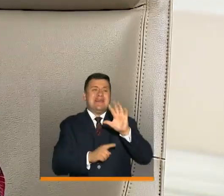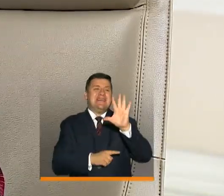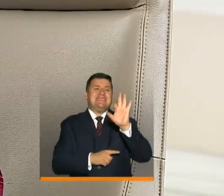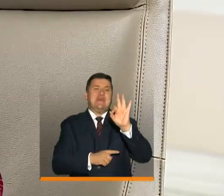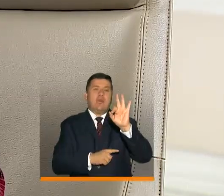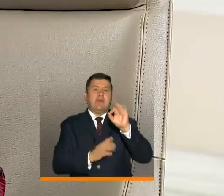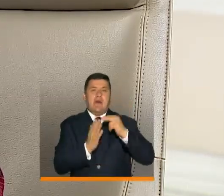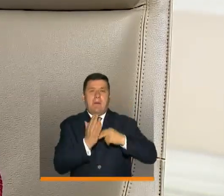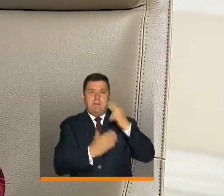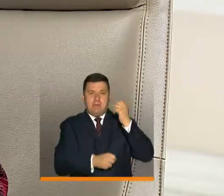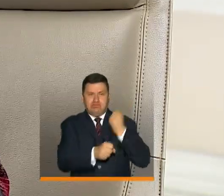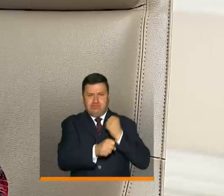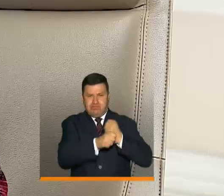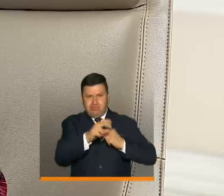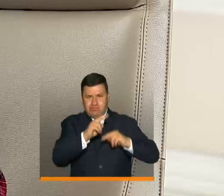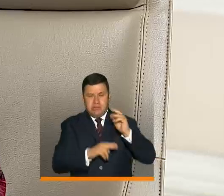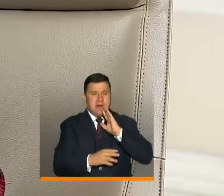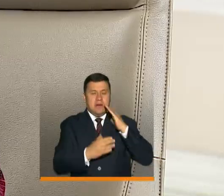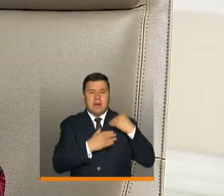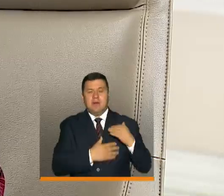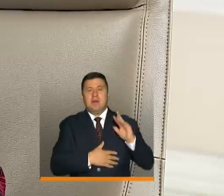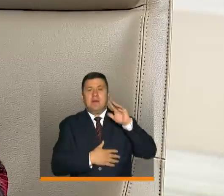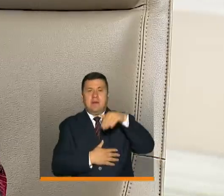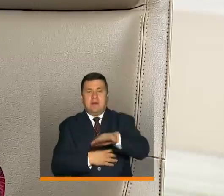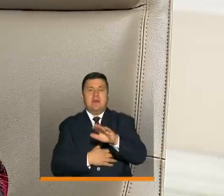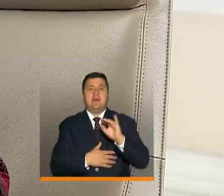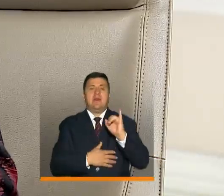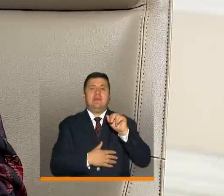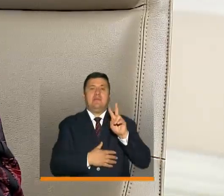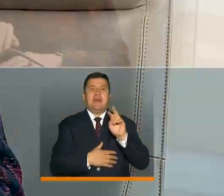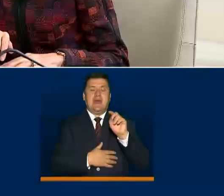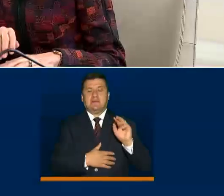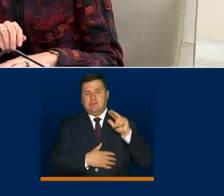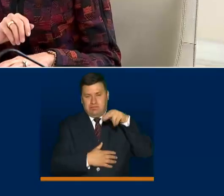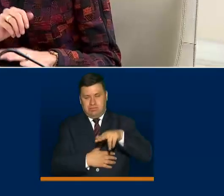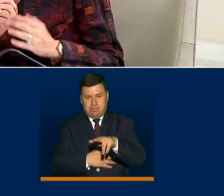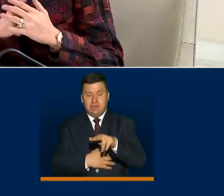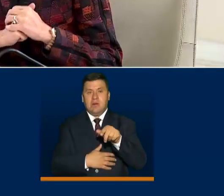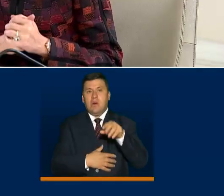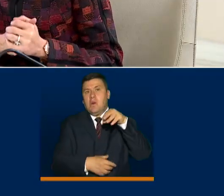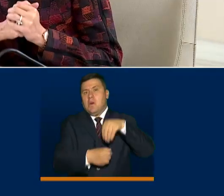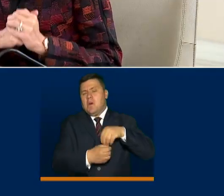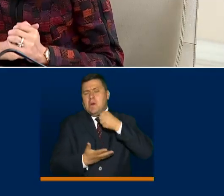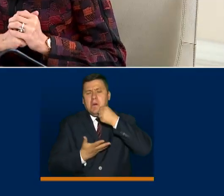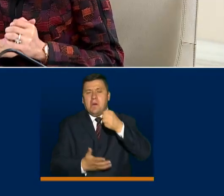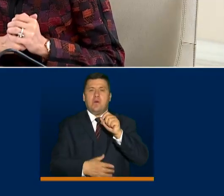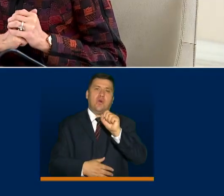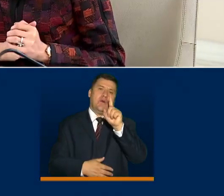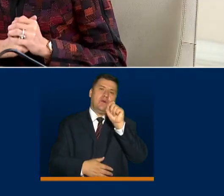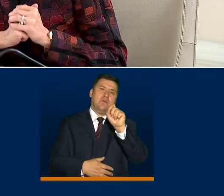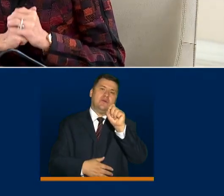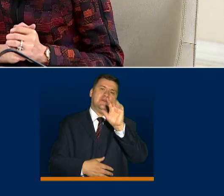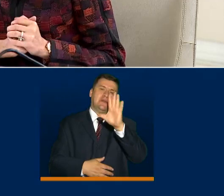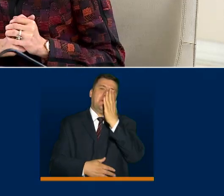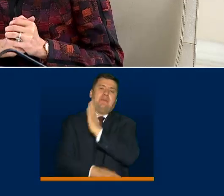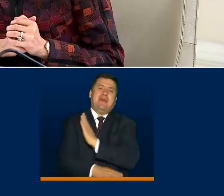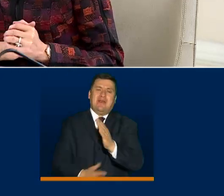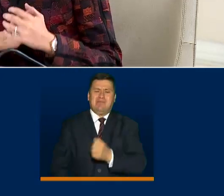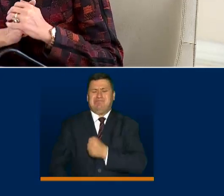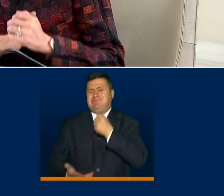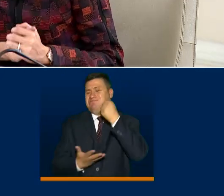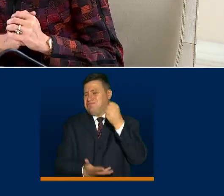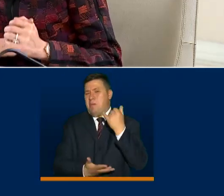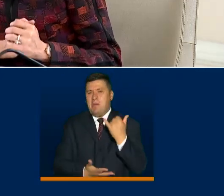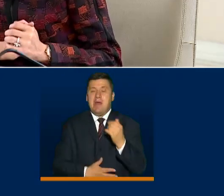proyectos de obra pública por parte del INVIES. Esos 50 proyectos de obra pública implican una inversión de 11.5 billones de